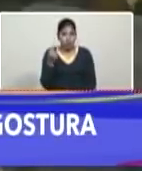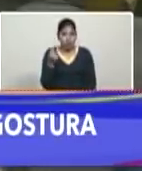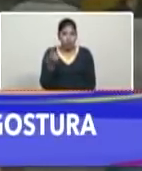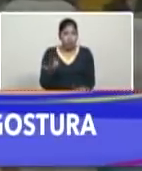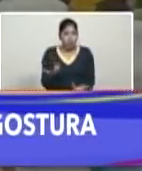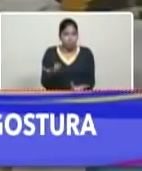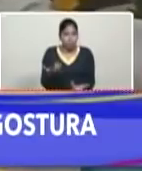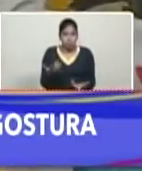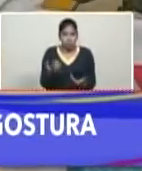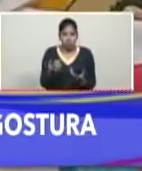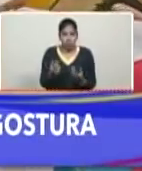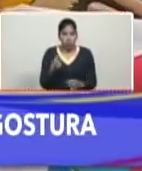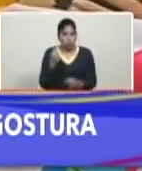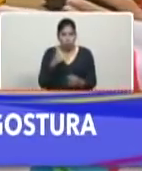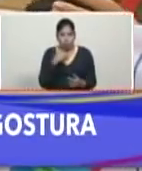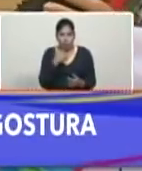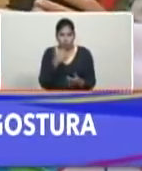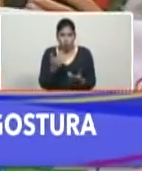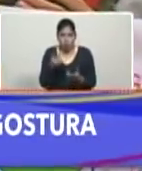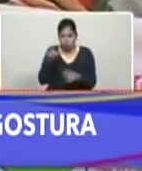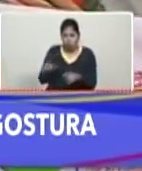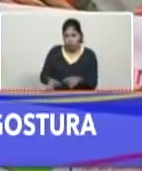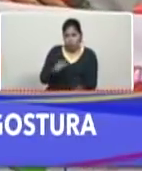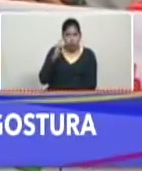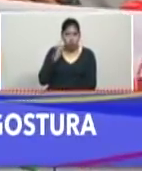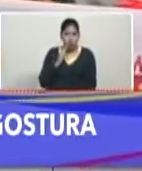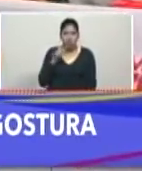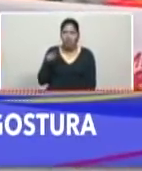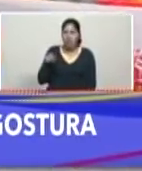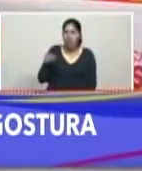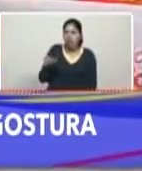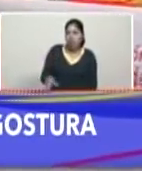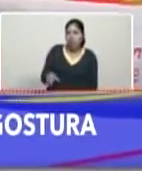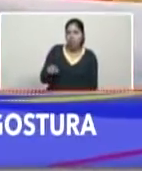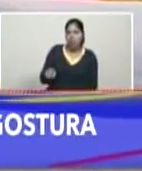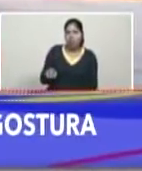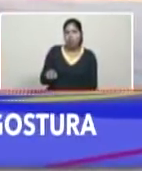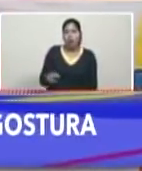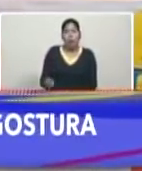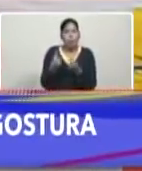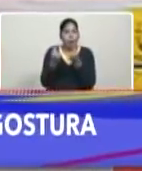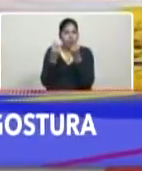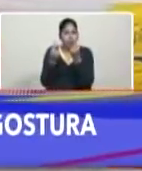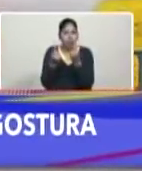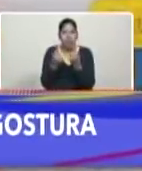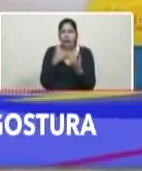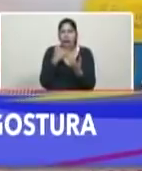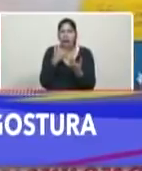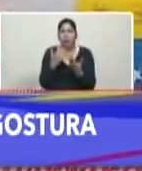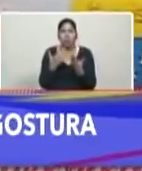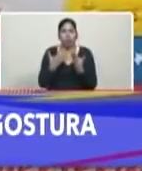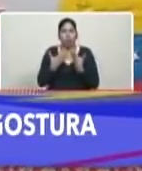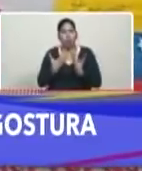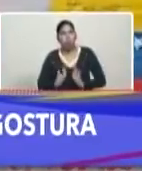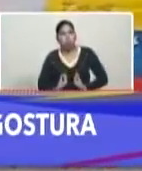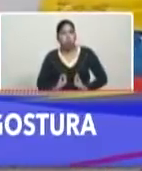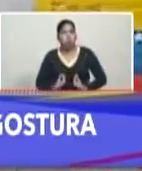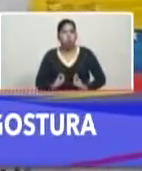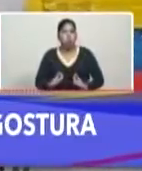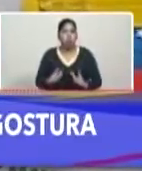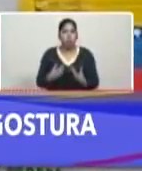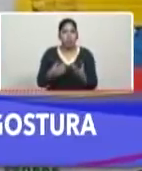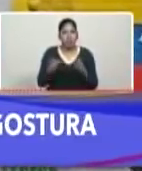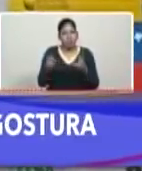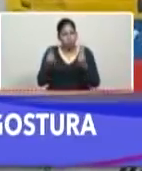de las circunstancias que le tocó vivir, el libertador jamás rindió su bandera, jamás entregó